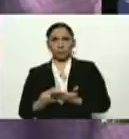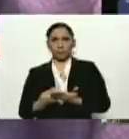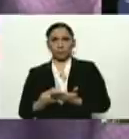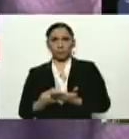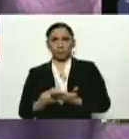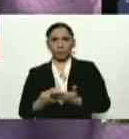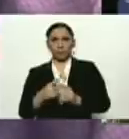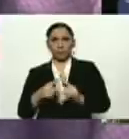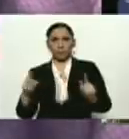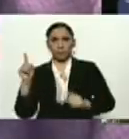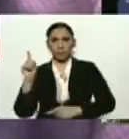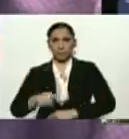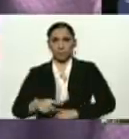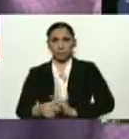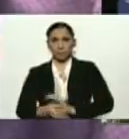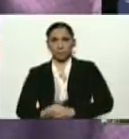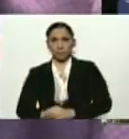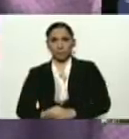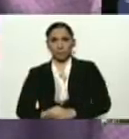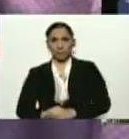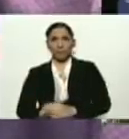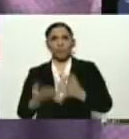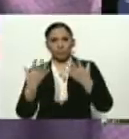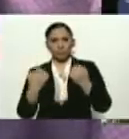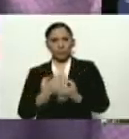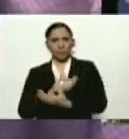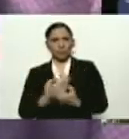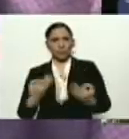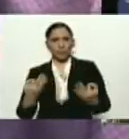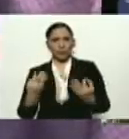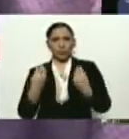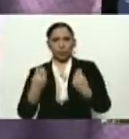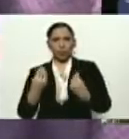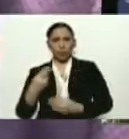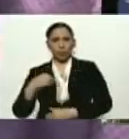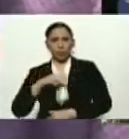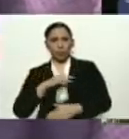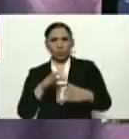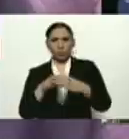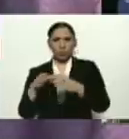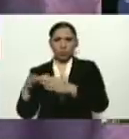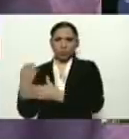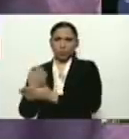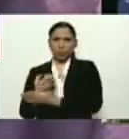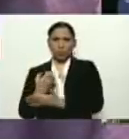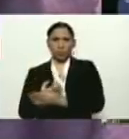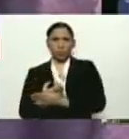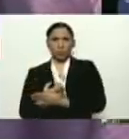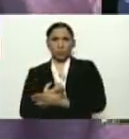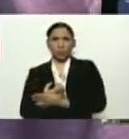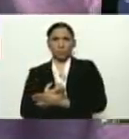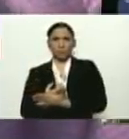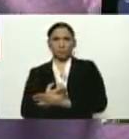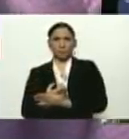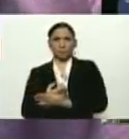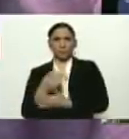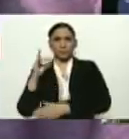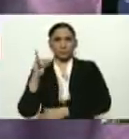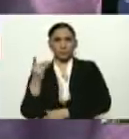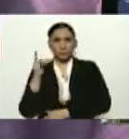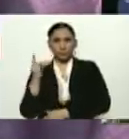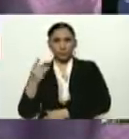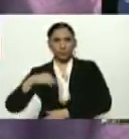Pero también entiendo perfectamente cómo nuestros equipos económicos, por ahora, en Bolivia,